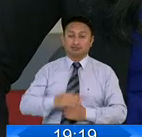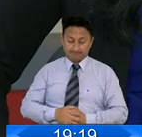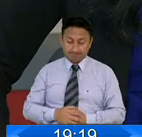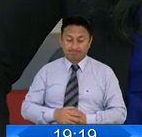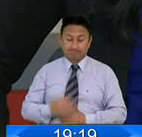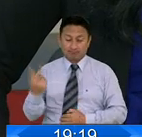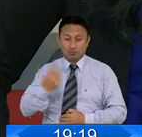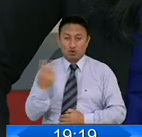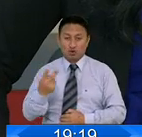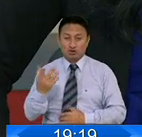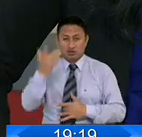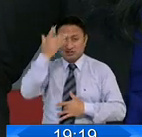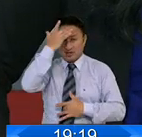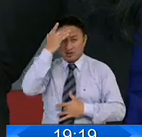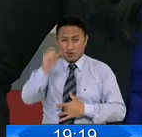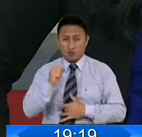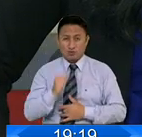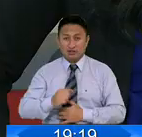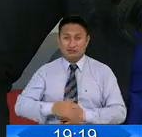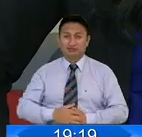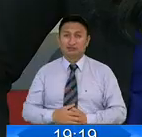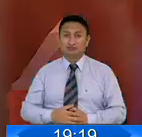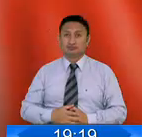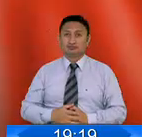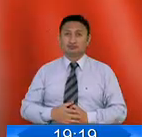Ambos están en estado crítico.